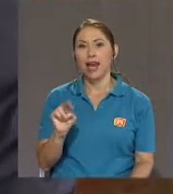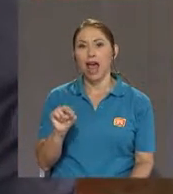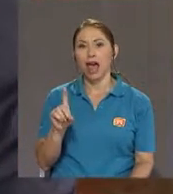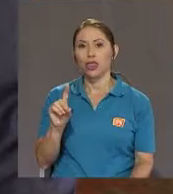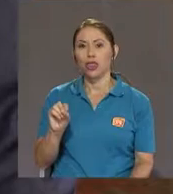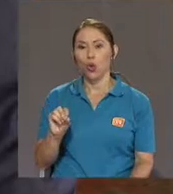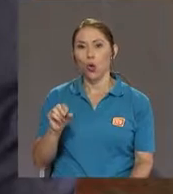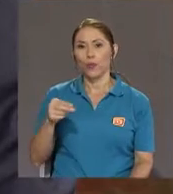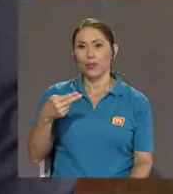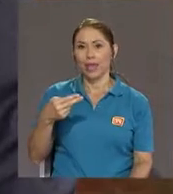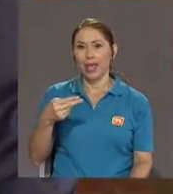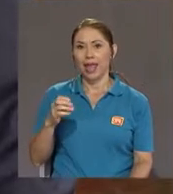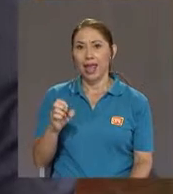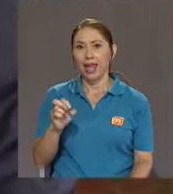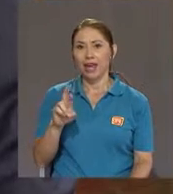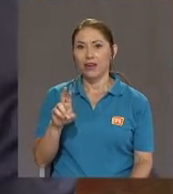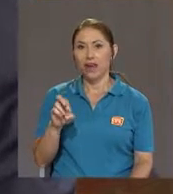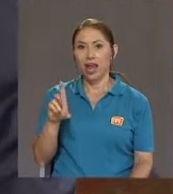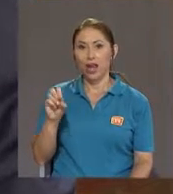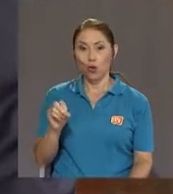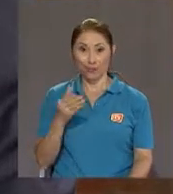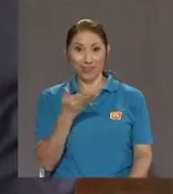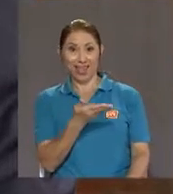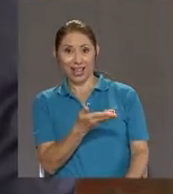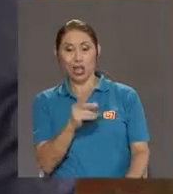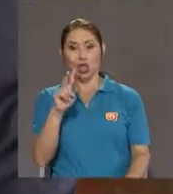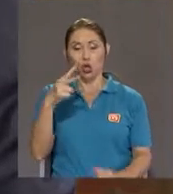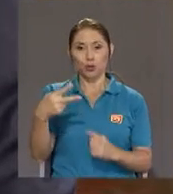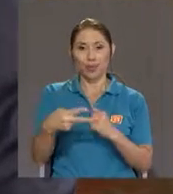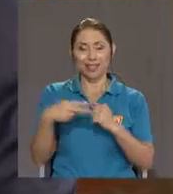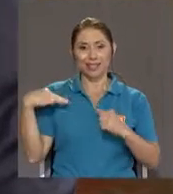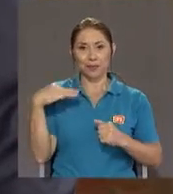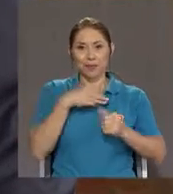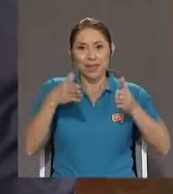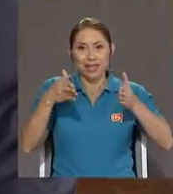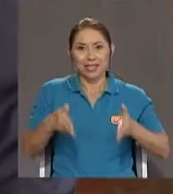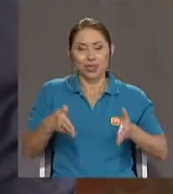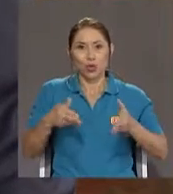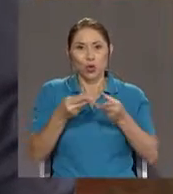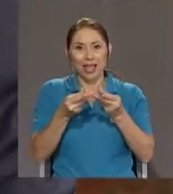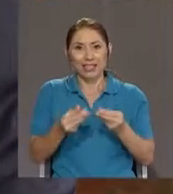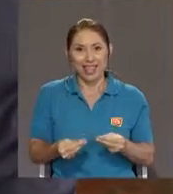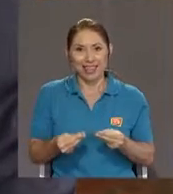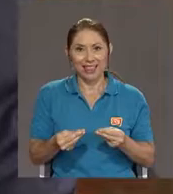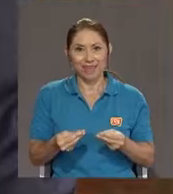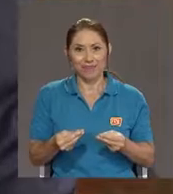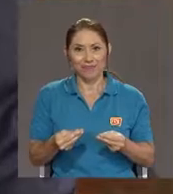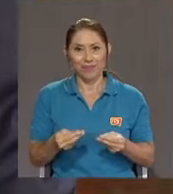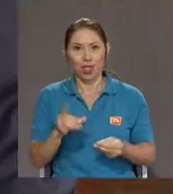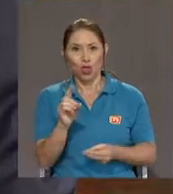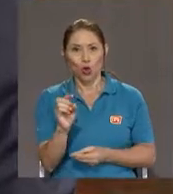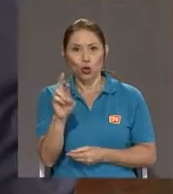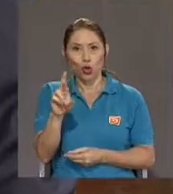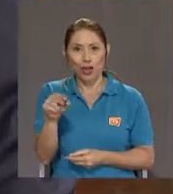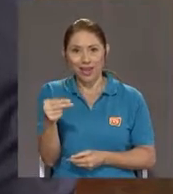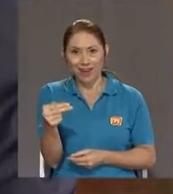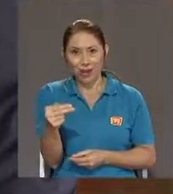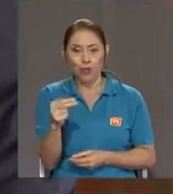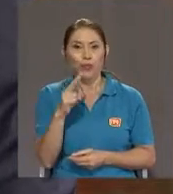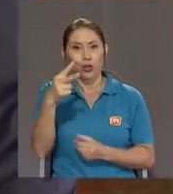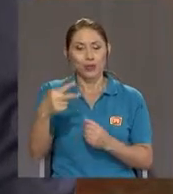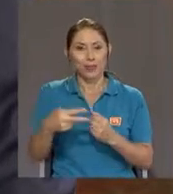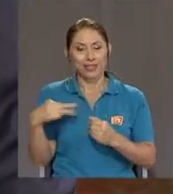El doctor Herrero fue dos veces ministro de Hacienda, lo cual quiere decir que tiene una